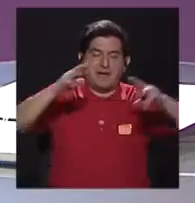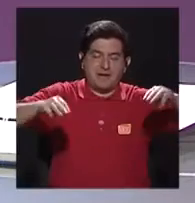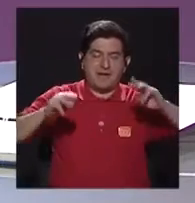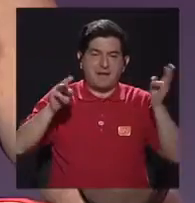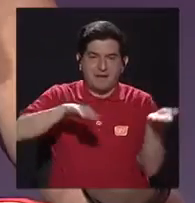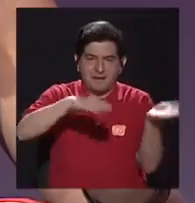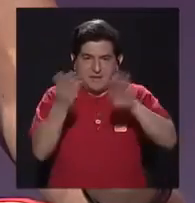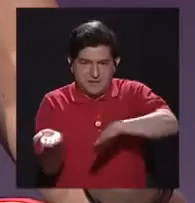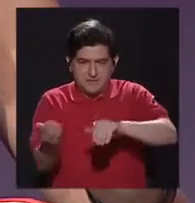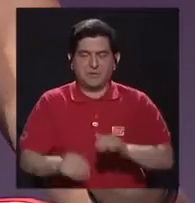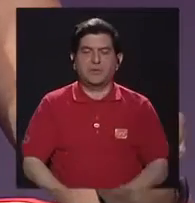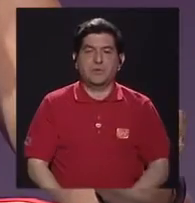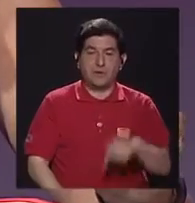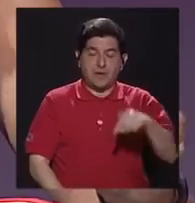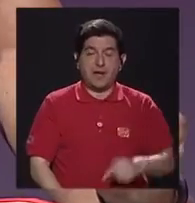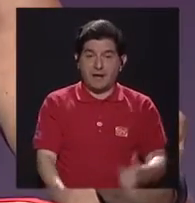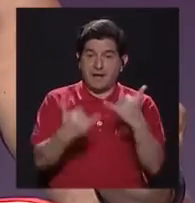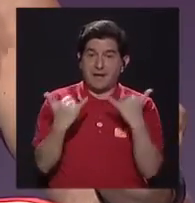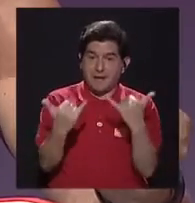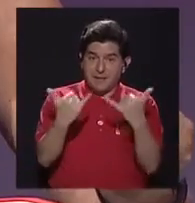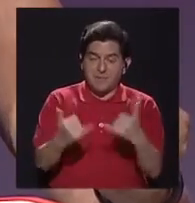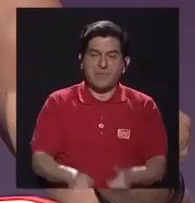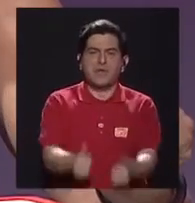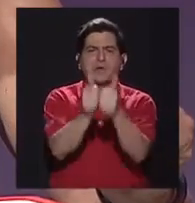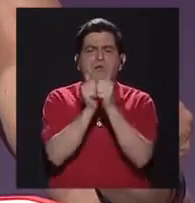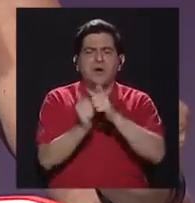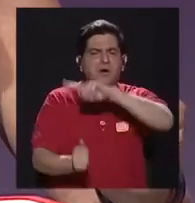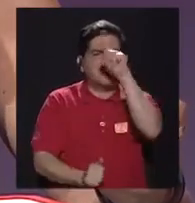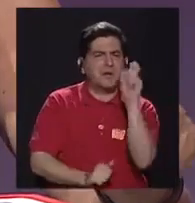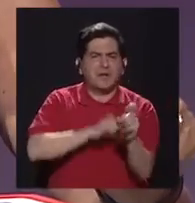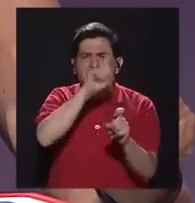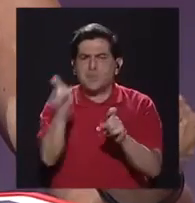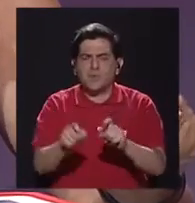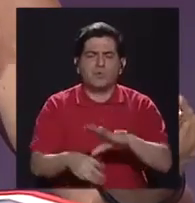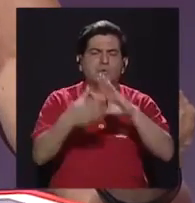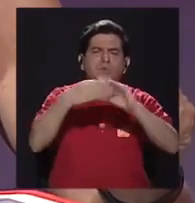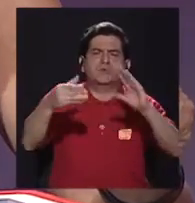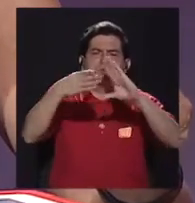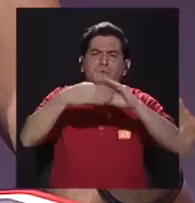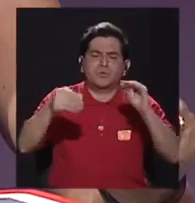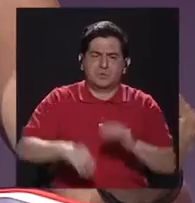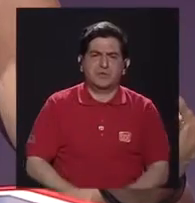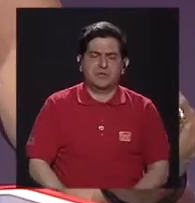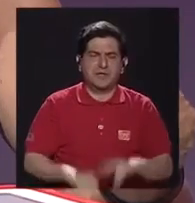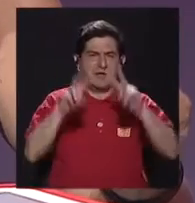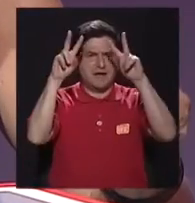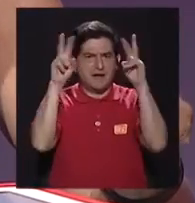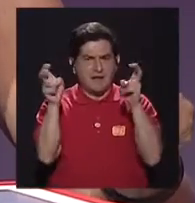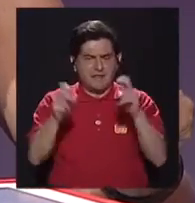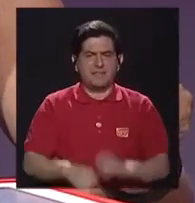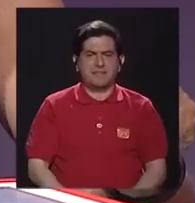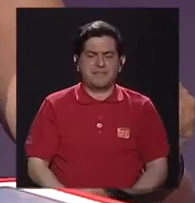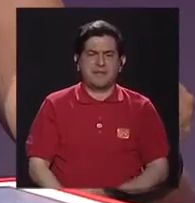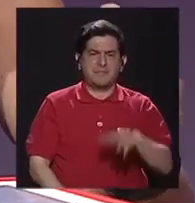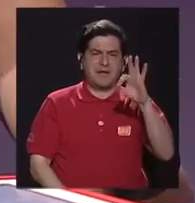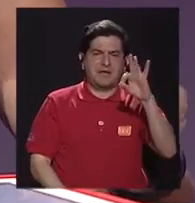supuesto. Estamos en vivo, acompáñenos con sus preguntas y con sus observaciones en el tema de fertilización in vitro en